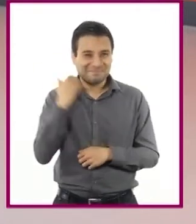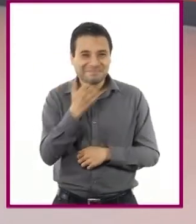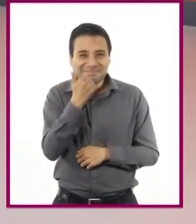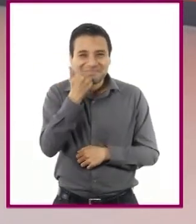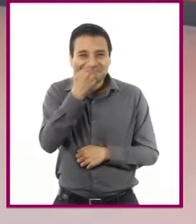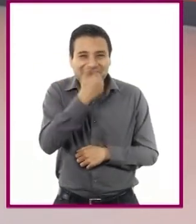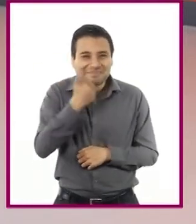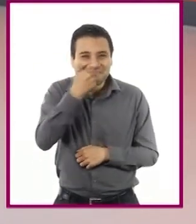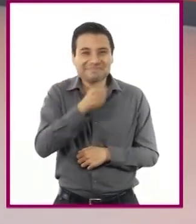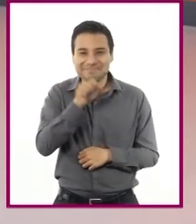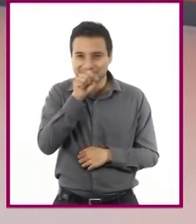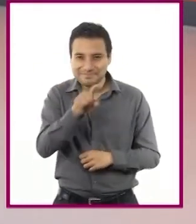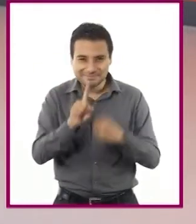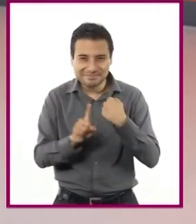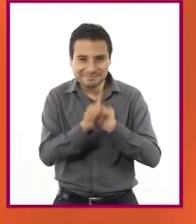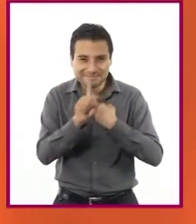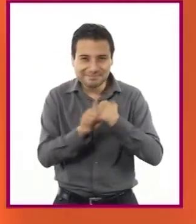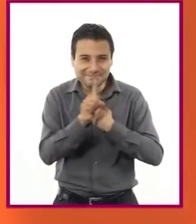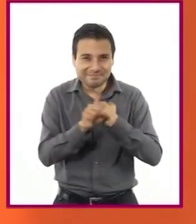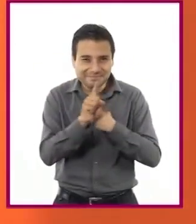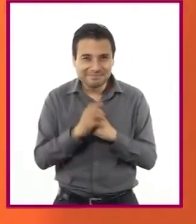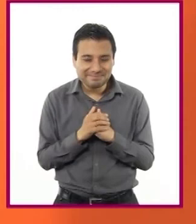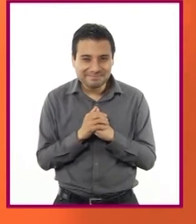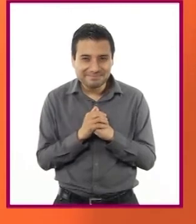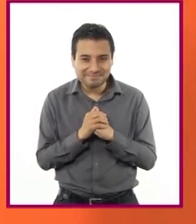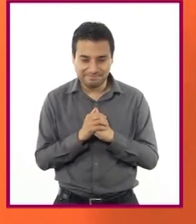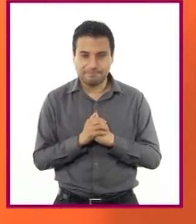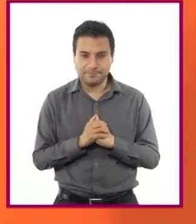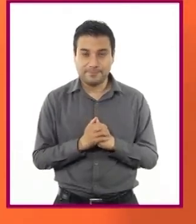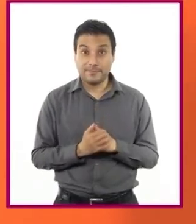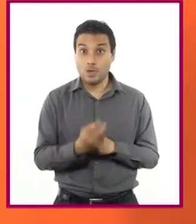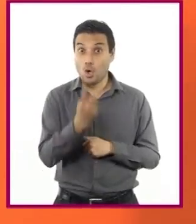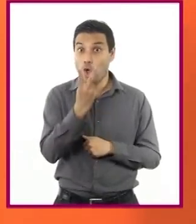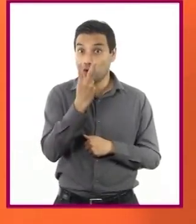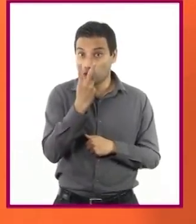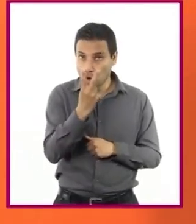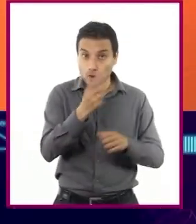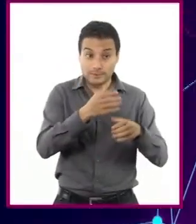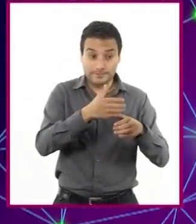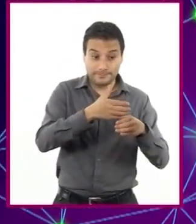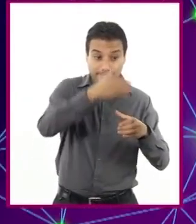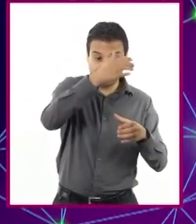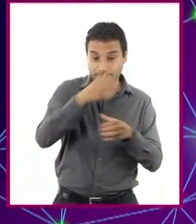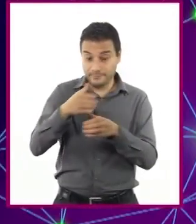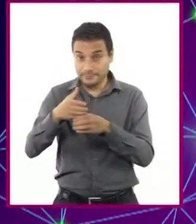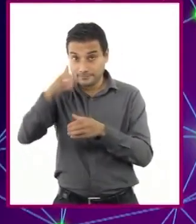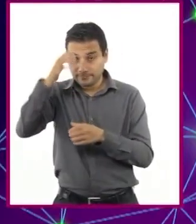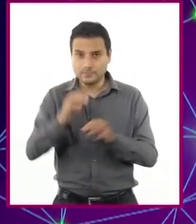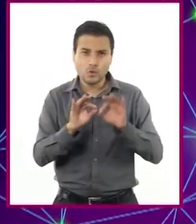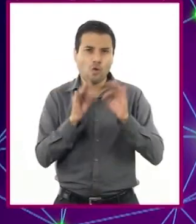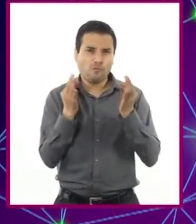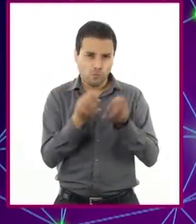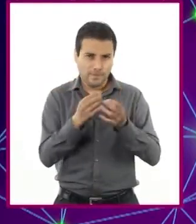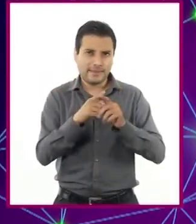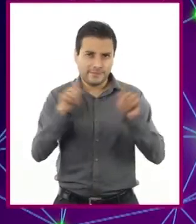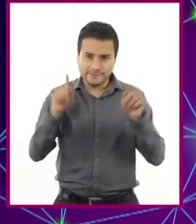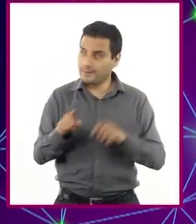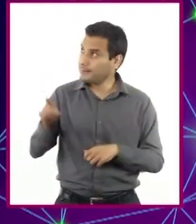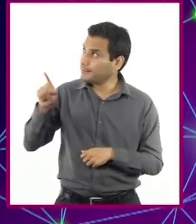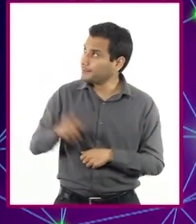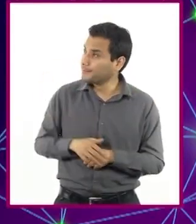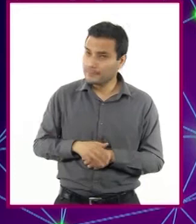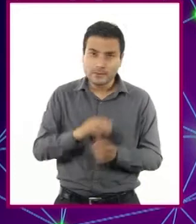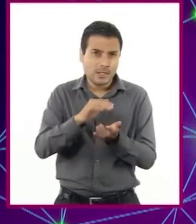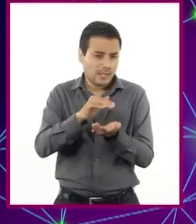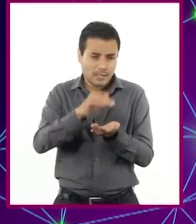industrial que comentamos al inicio. Dos recipientes de distinta forma pueden tener la misma capacidad.